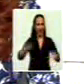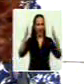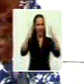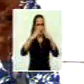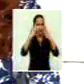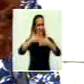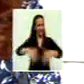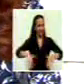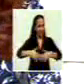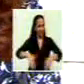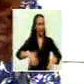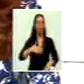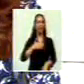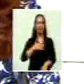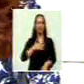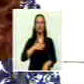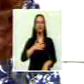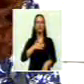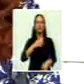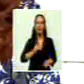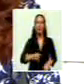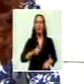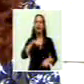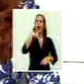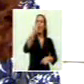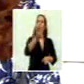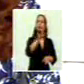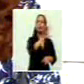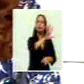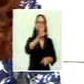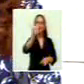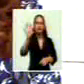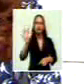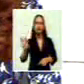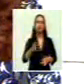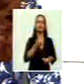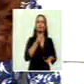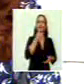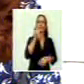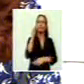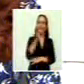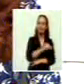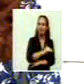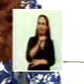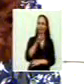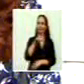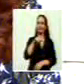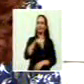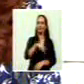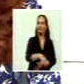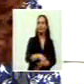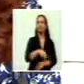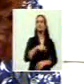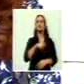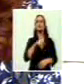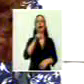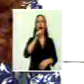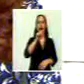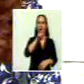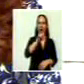y lo que ha sucedido también en otros puntos del país como en Calafate, provincia de Santa Cruz, como en Campana,